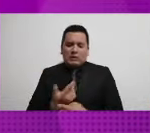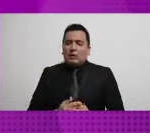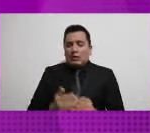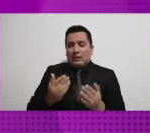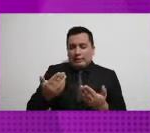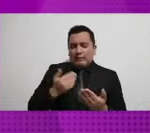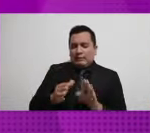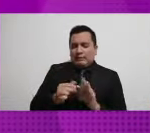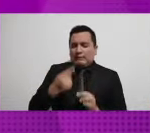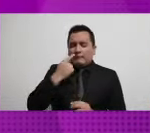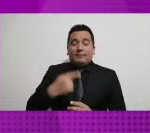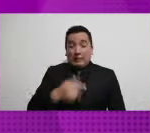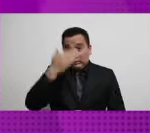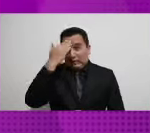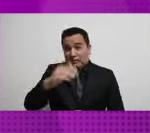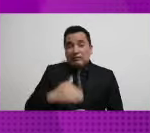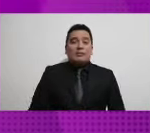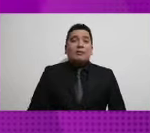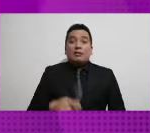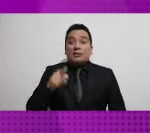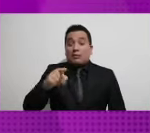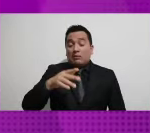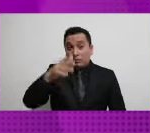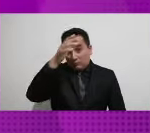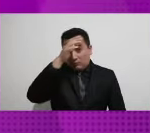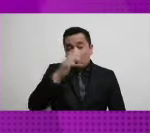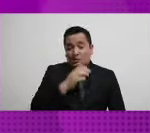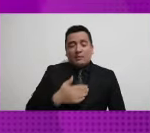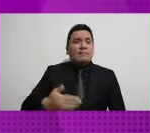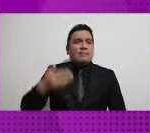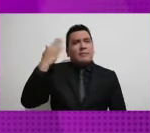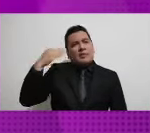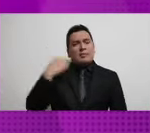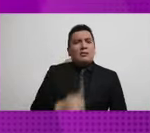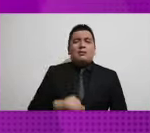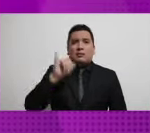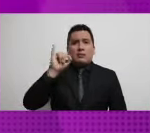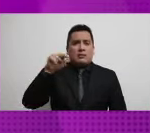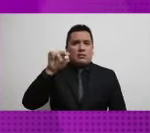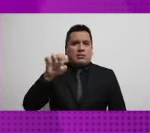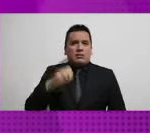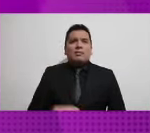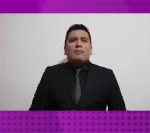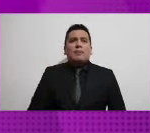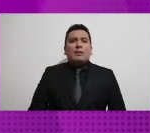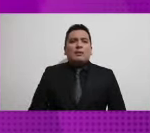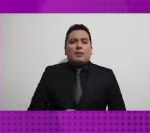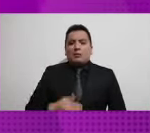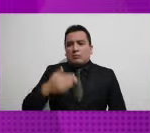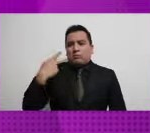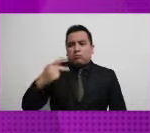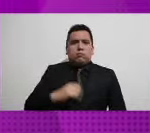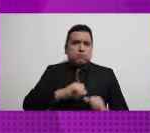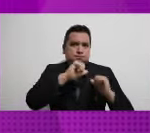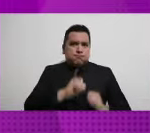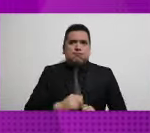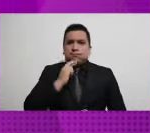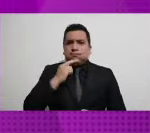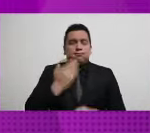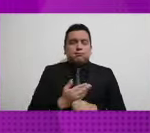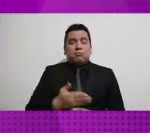Como es del conocimiento de la ciudadanía coahuilense, el Instituto Nacional Electoral, en ejercicio de sus